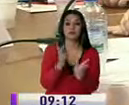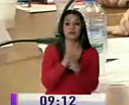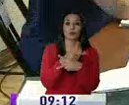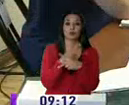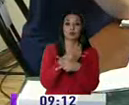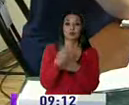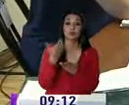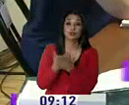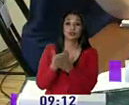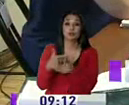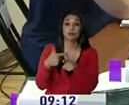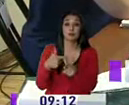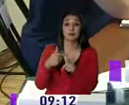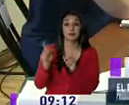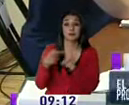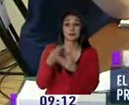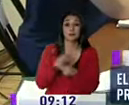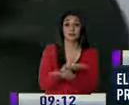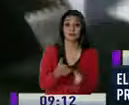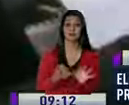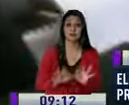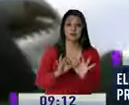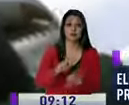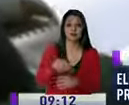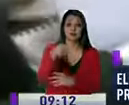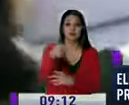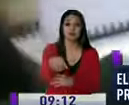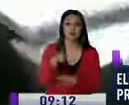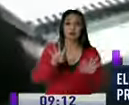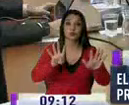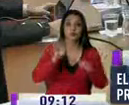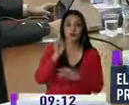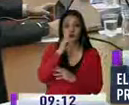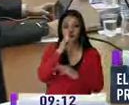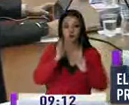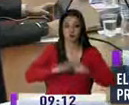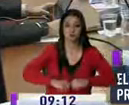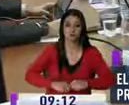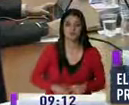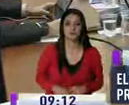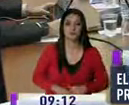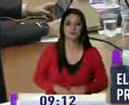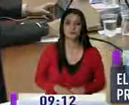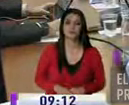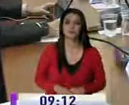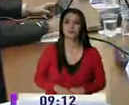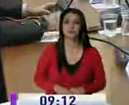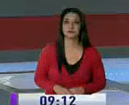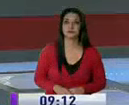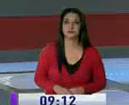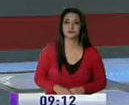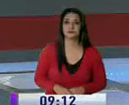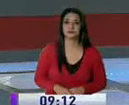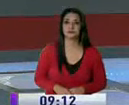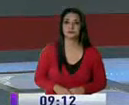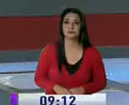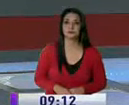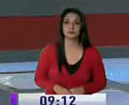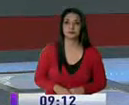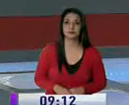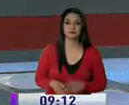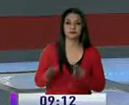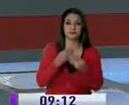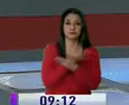urgente, este primer informe debe estar listo el próximo 9 de junio, informó Carolina Basante.